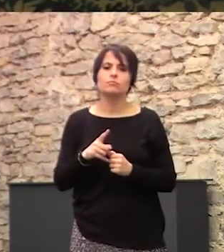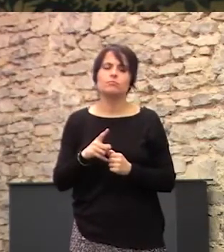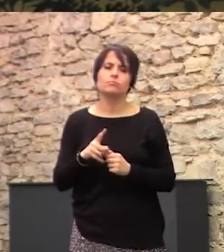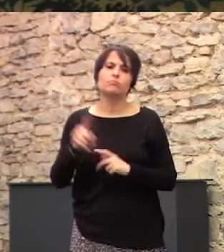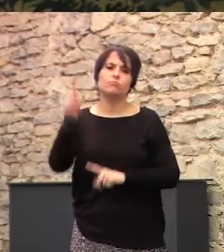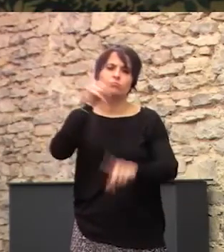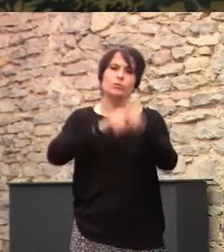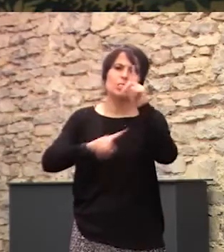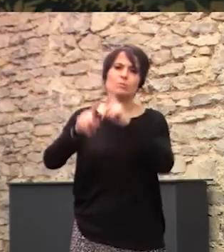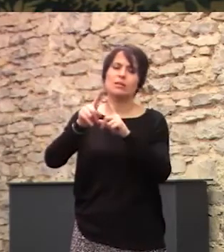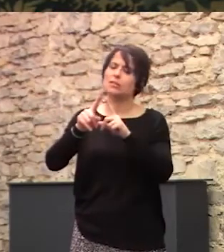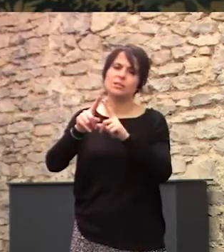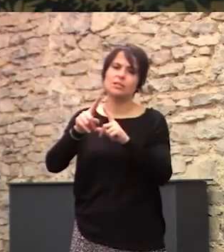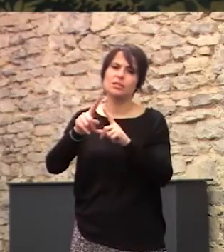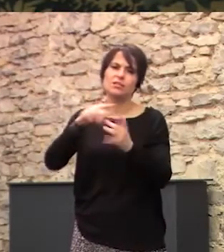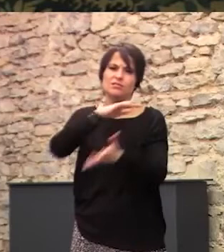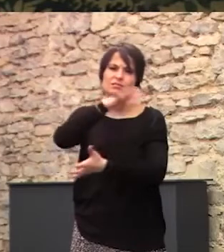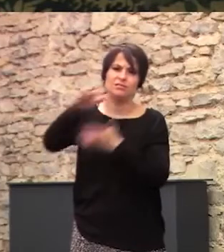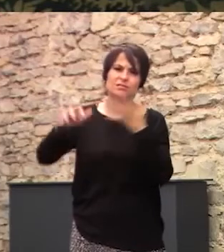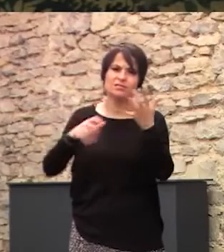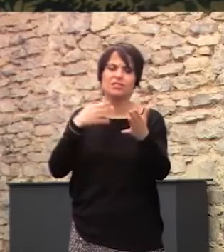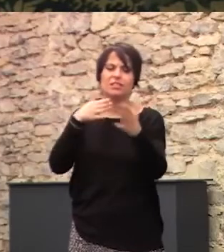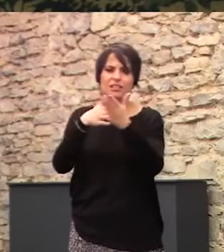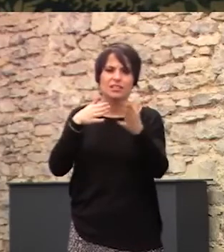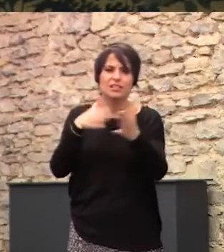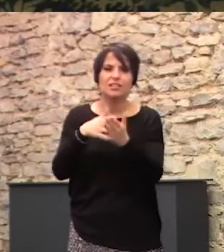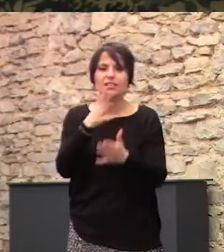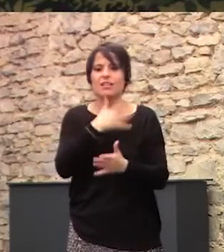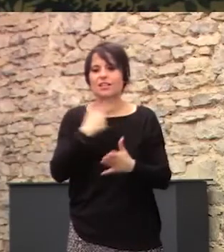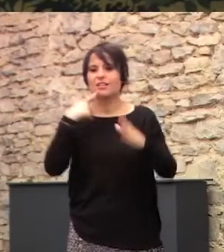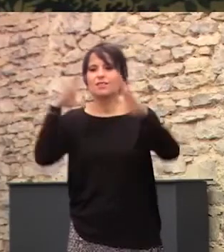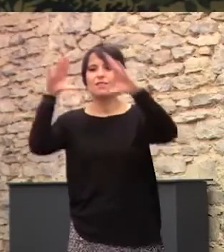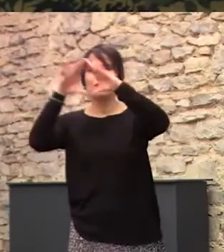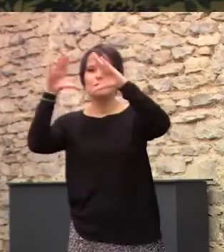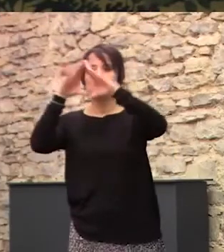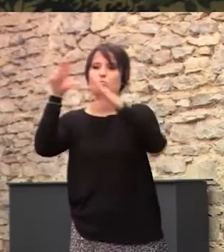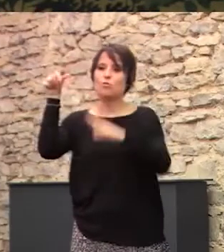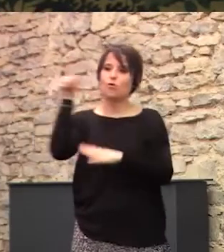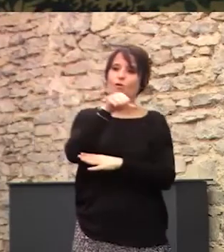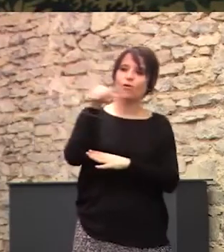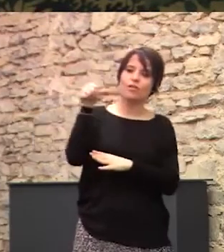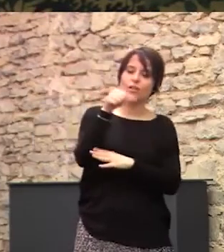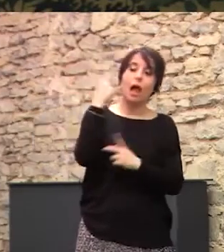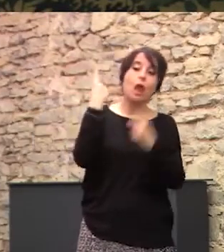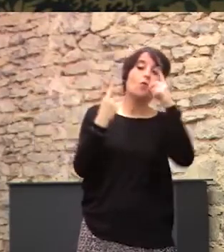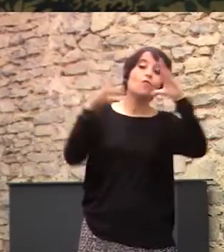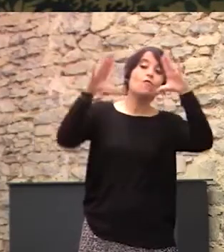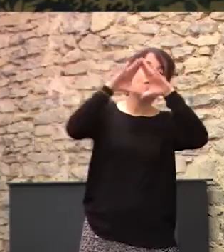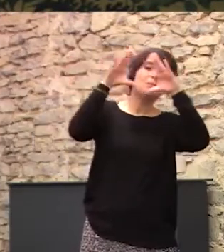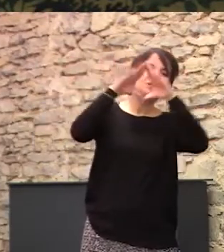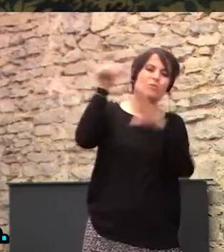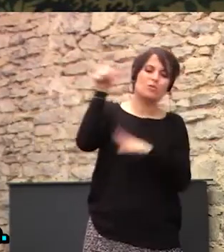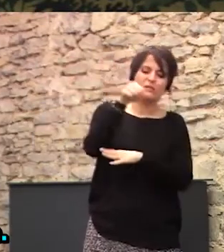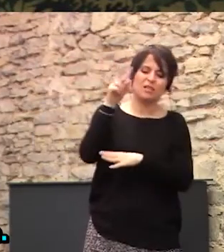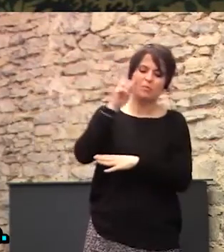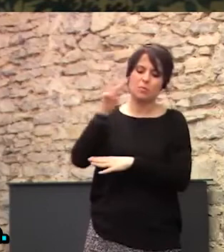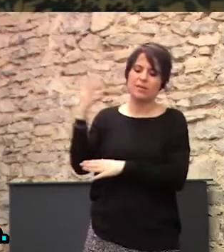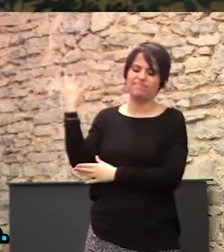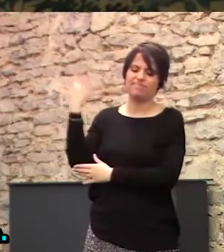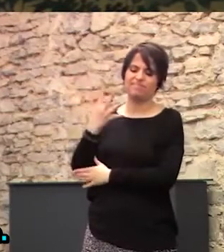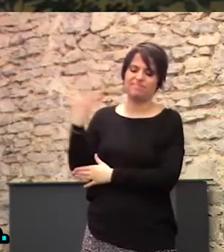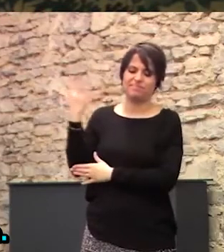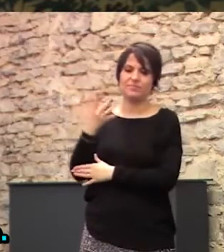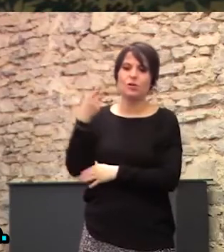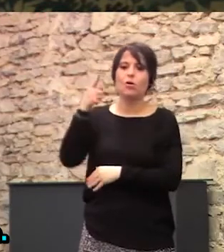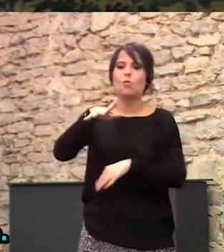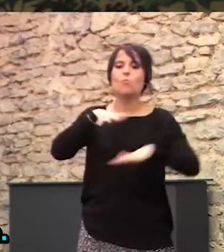no es aceptado o visto con escepticismo por el feminismo occidental o por cierto feminismo occidental y por otros